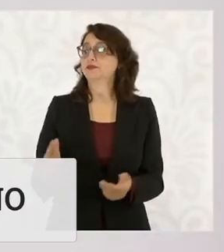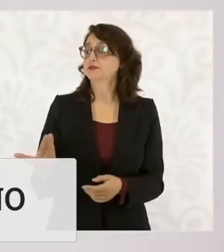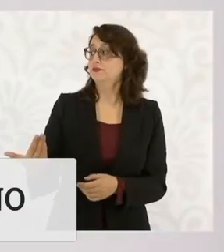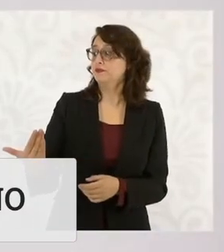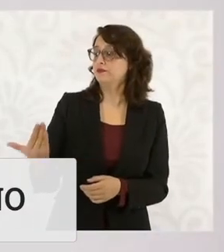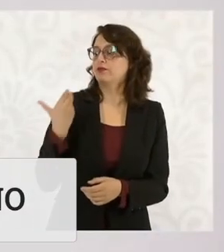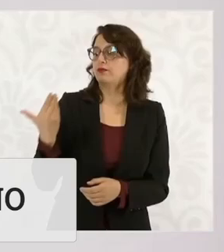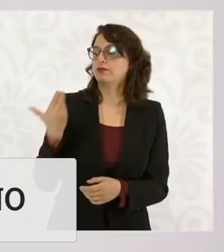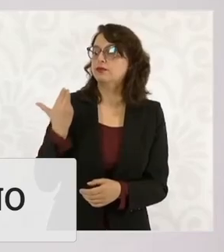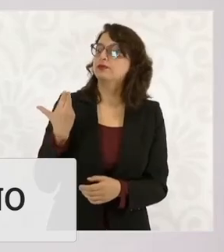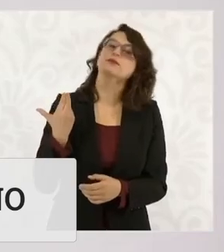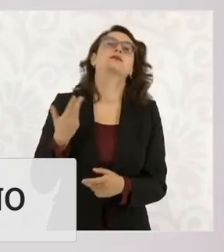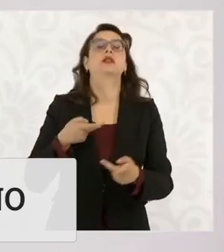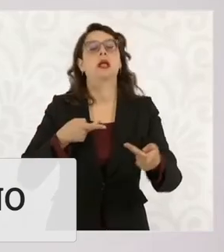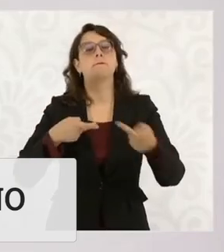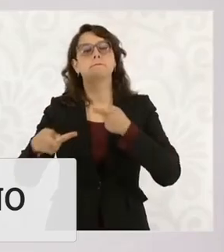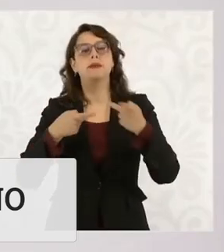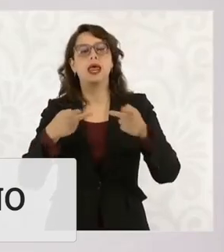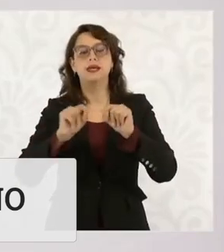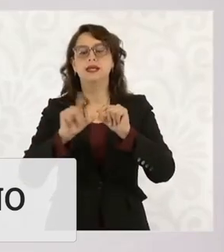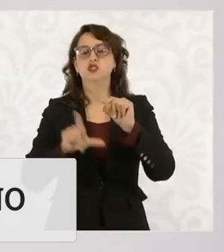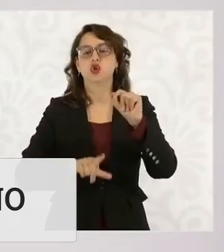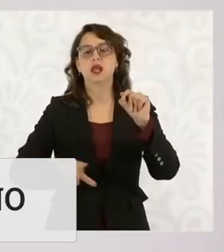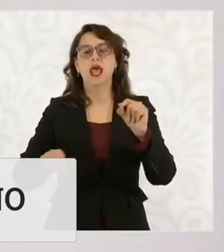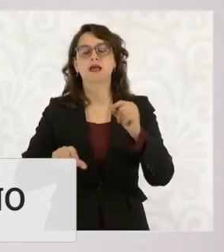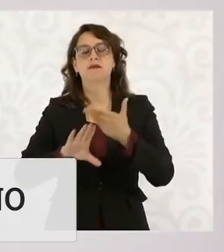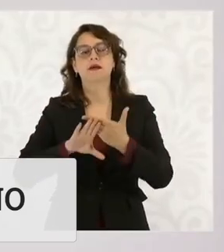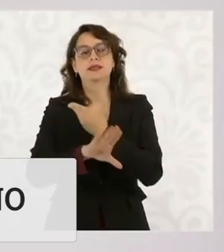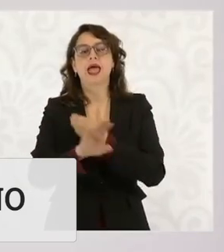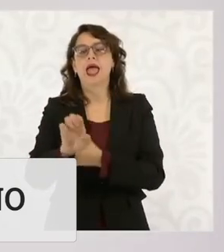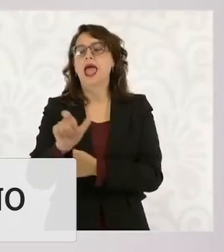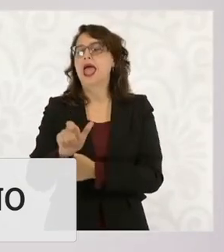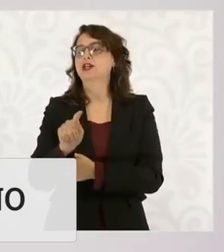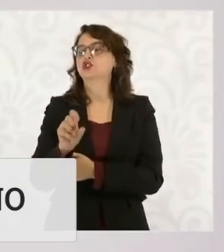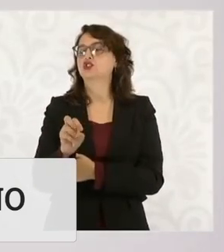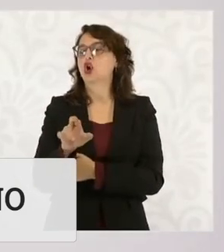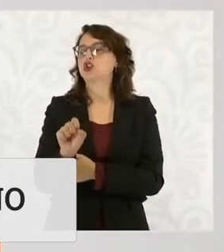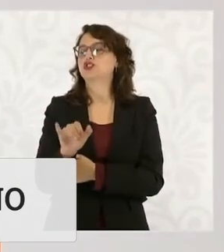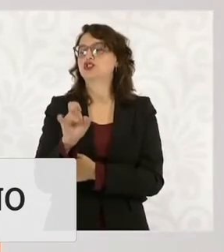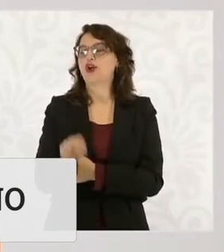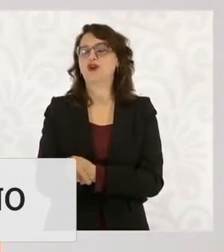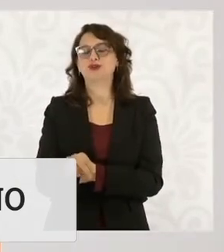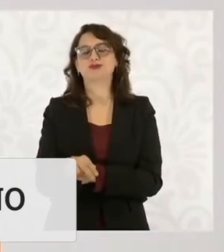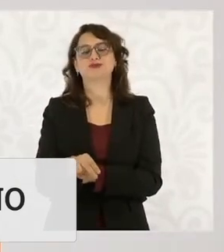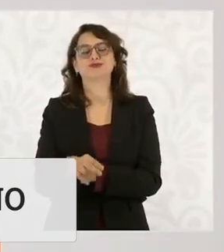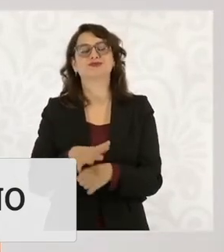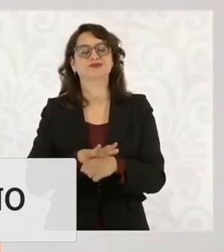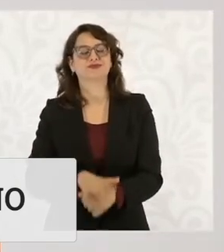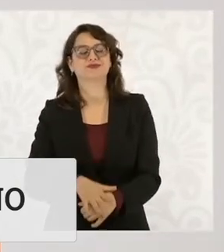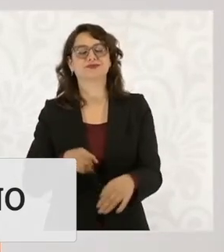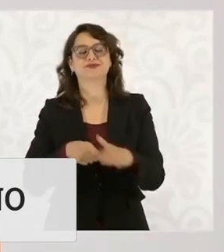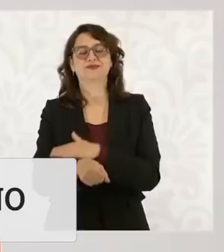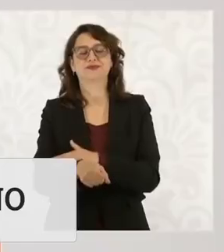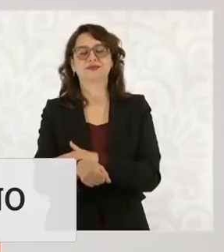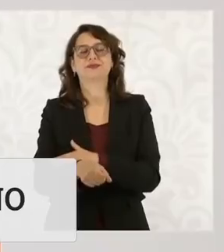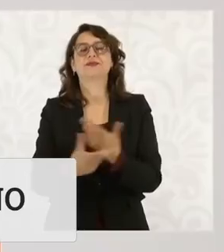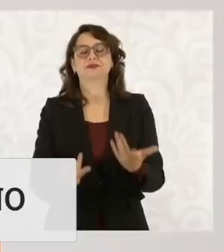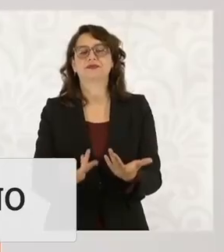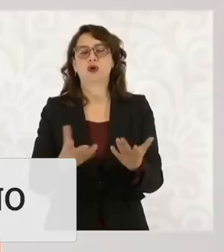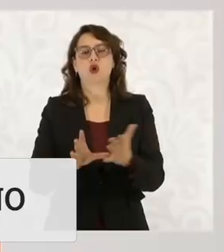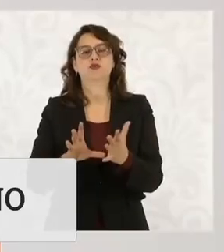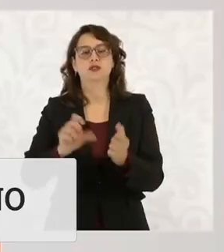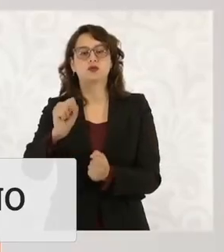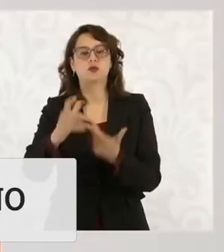lanzamos la Estrategia Nacional contra la Extorsión y presentamos una reforma constitucional para que en todo